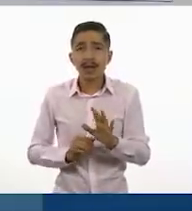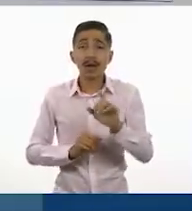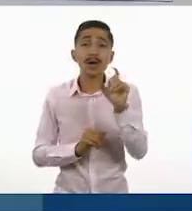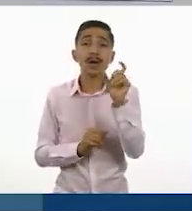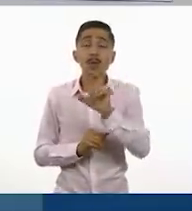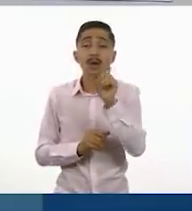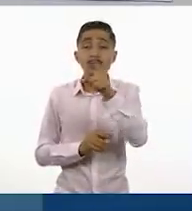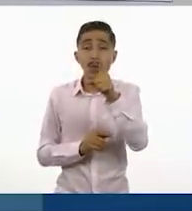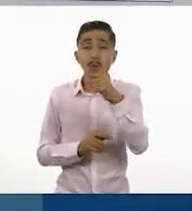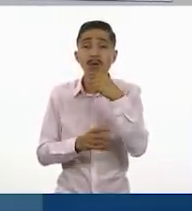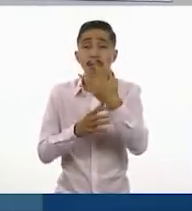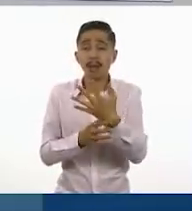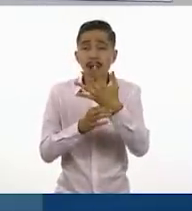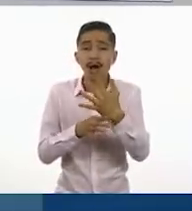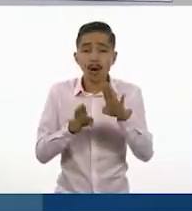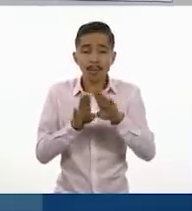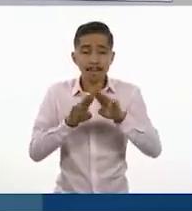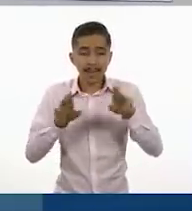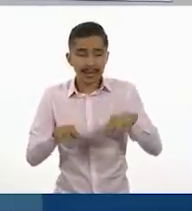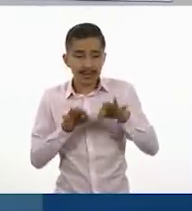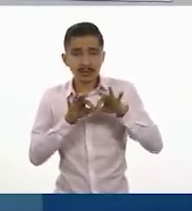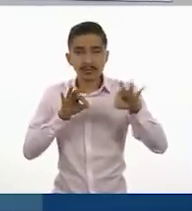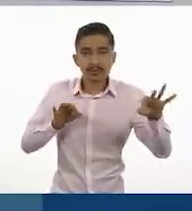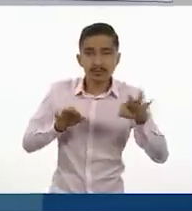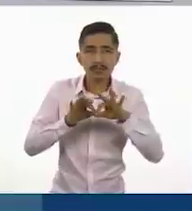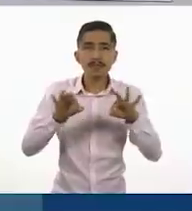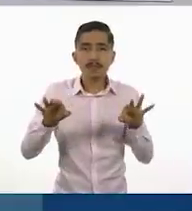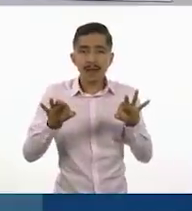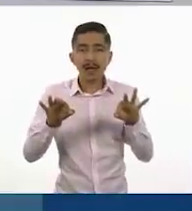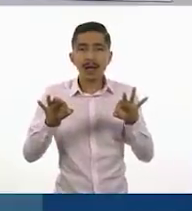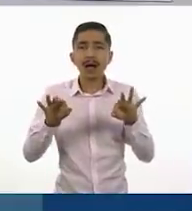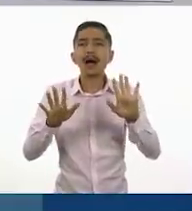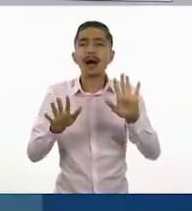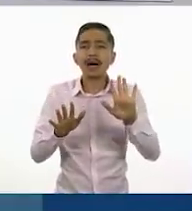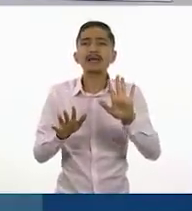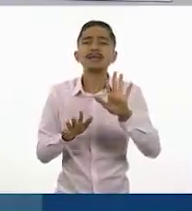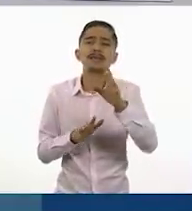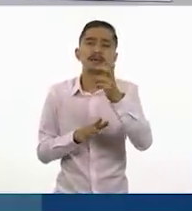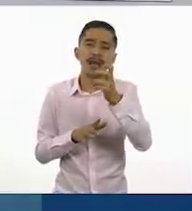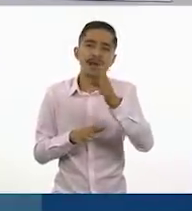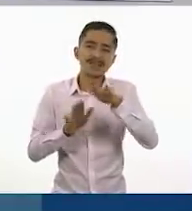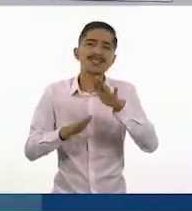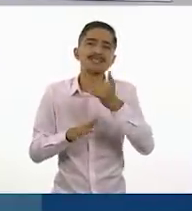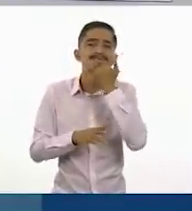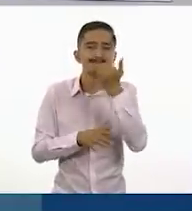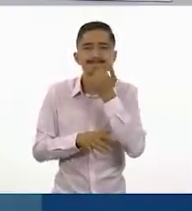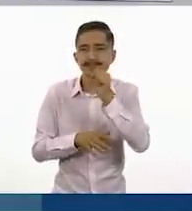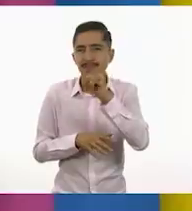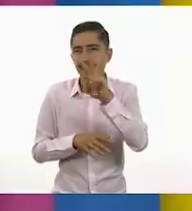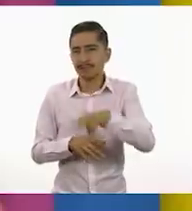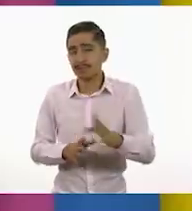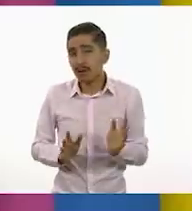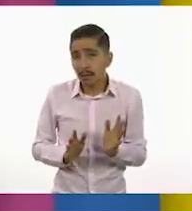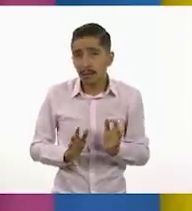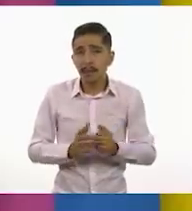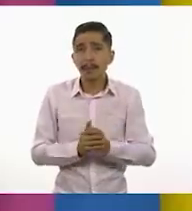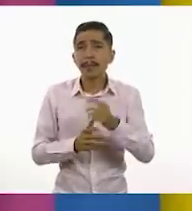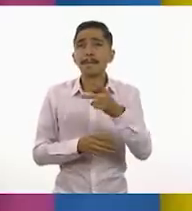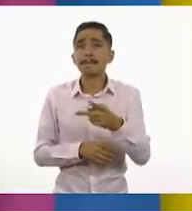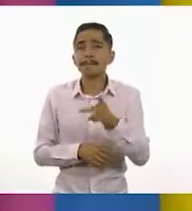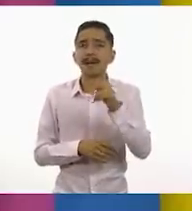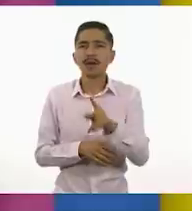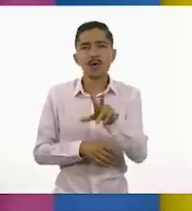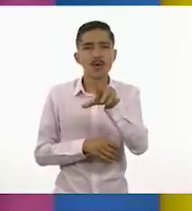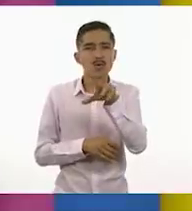de mediciones y aproximaciones. Vamos a hablar de cierto grado de error aceptable. Ajá. Perfecto. Pero no